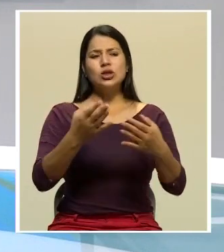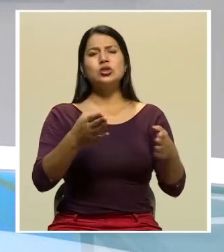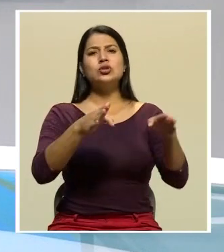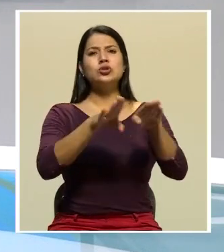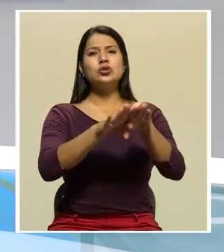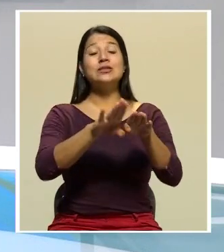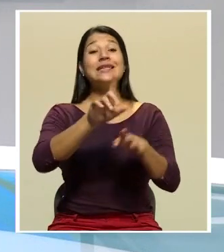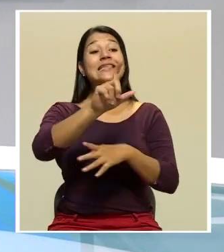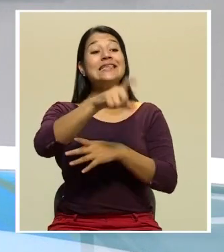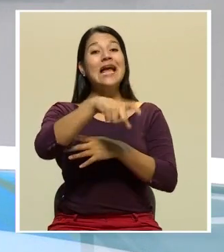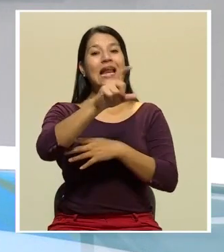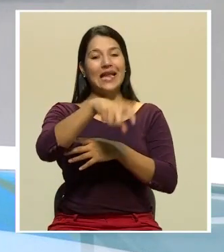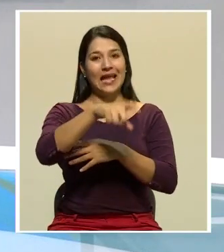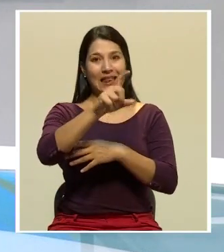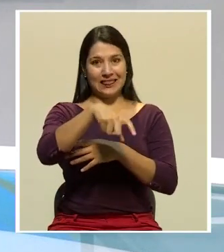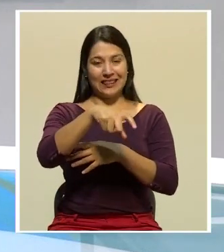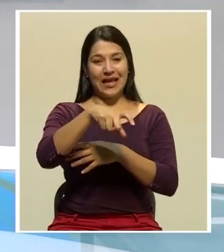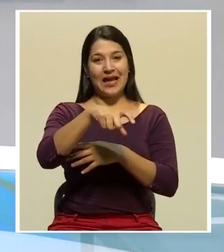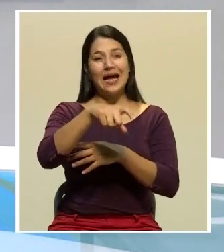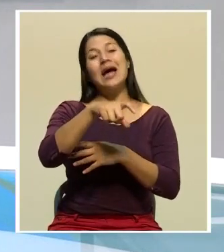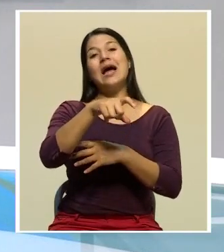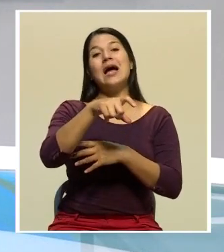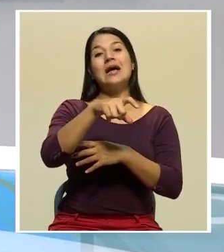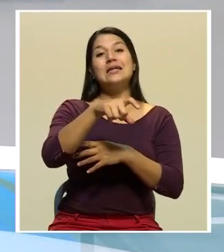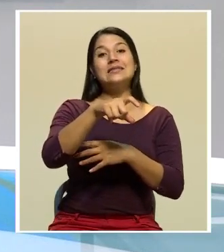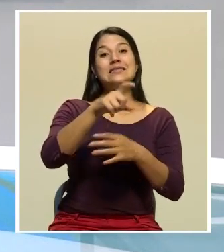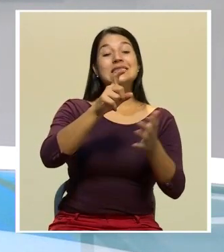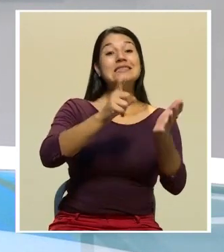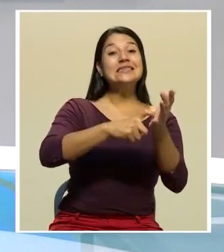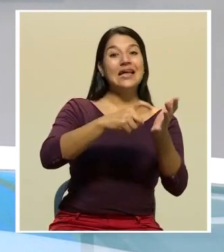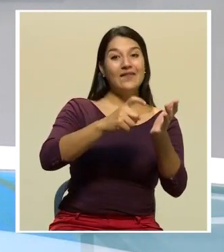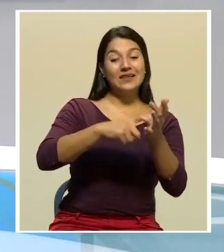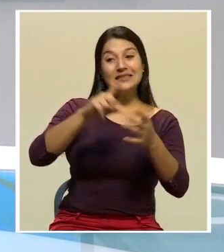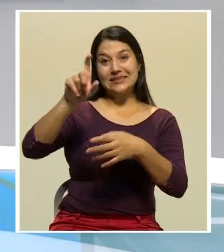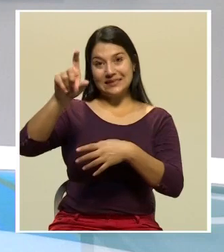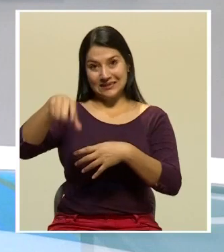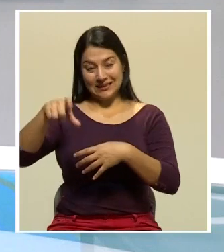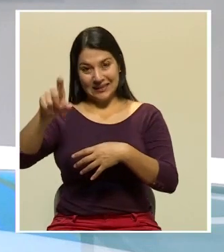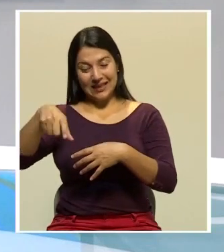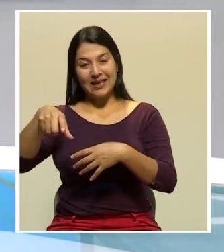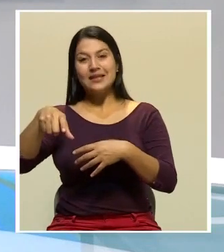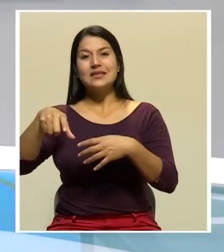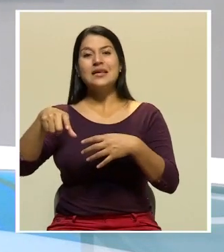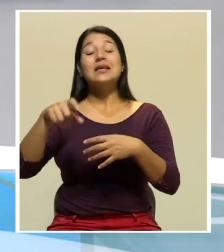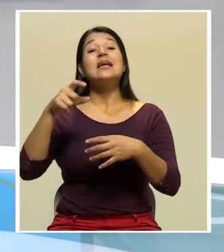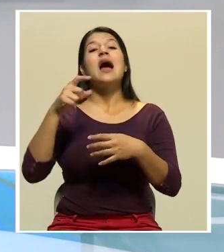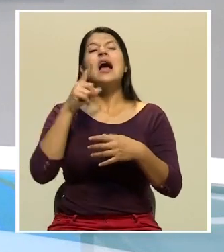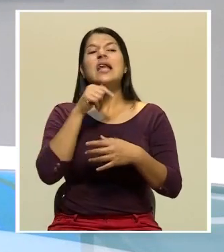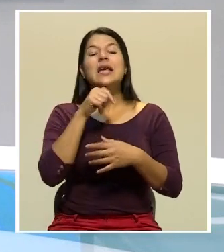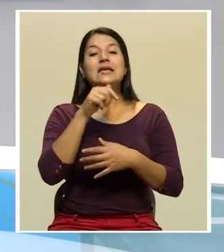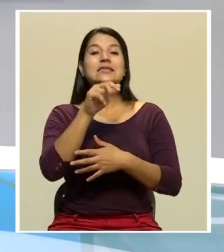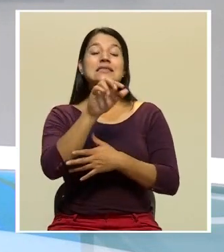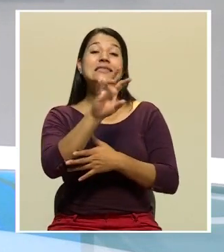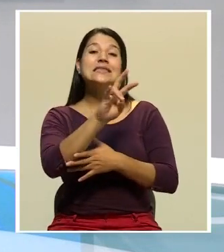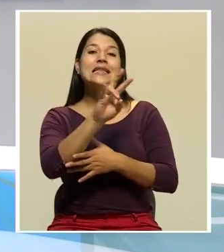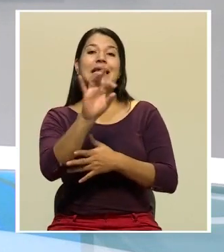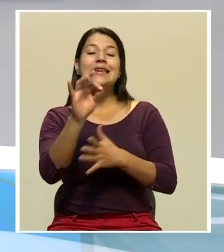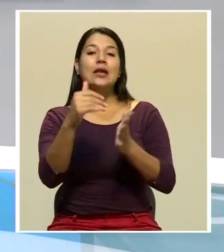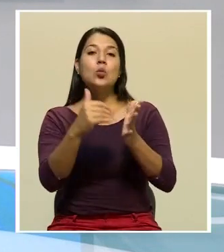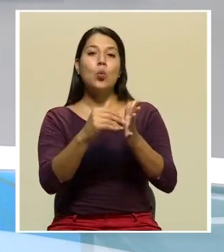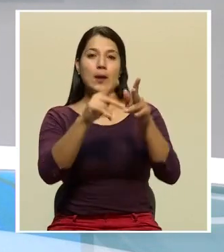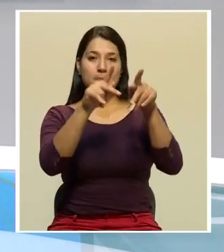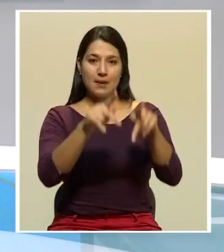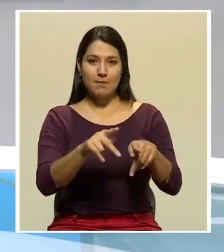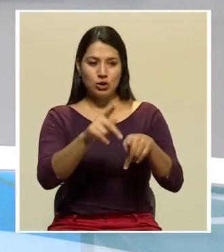crédito y débito de 79,000 de sus antiguos clientes a quienes ya no